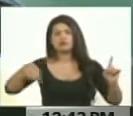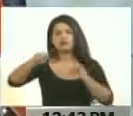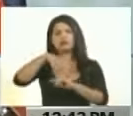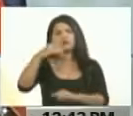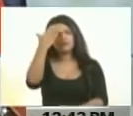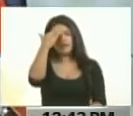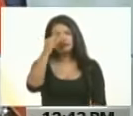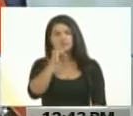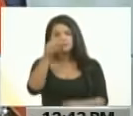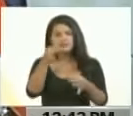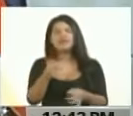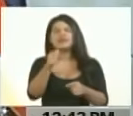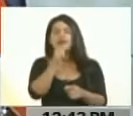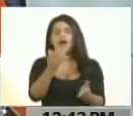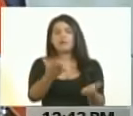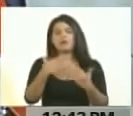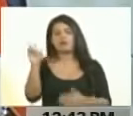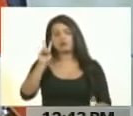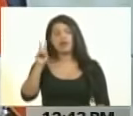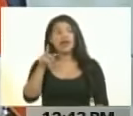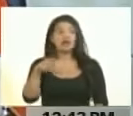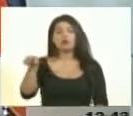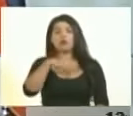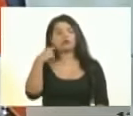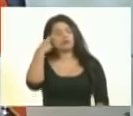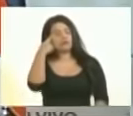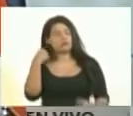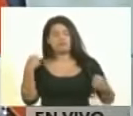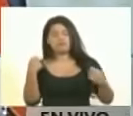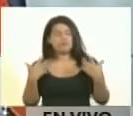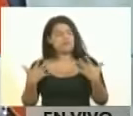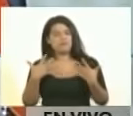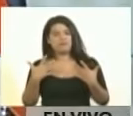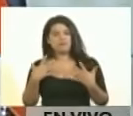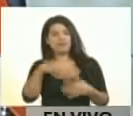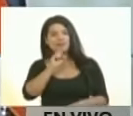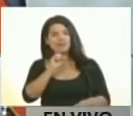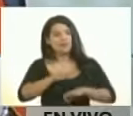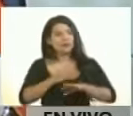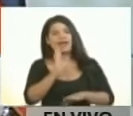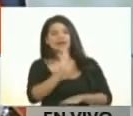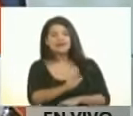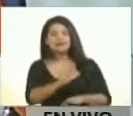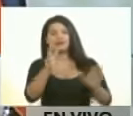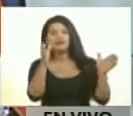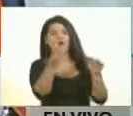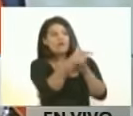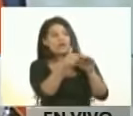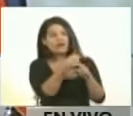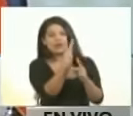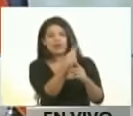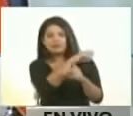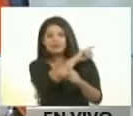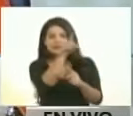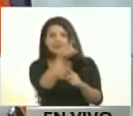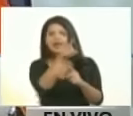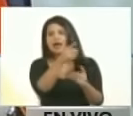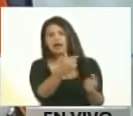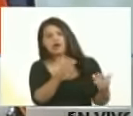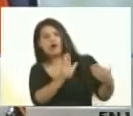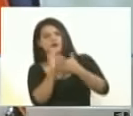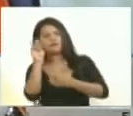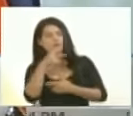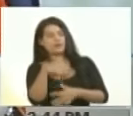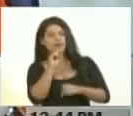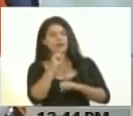Venezuela, que están realmente impactados, asombrados de lo que están haciendo estos gobiernos de la Triple Alianza en contra de Venezuela y